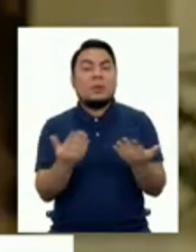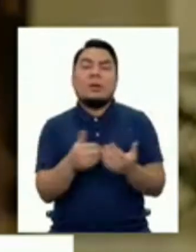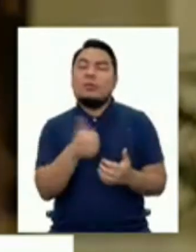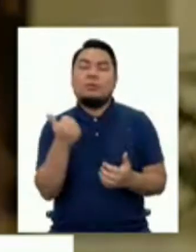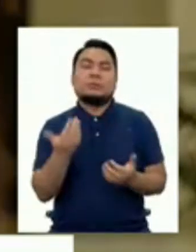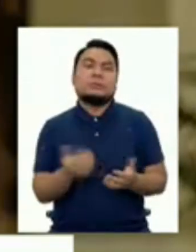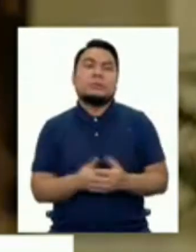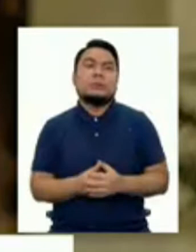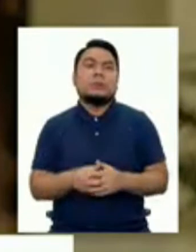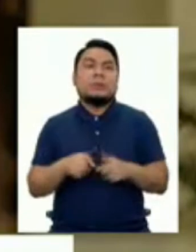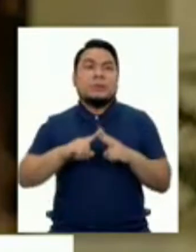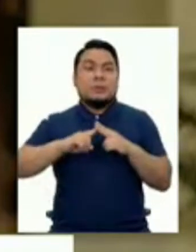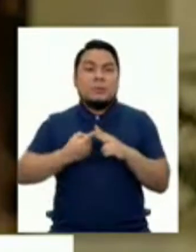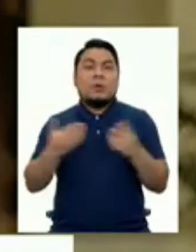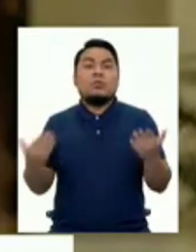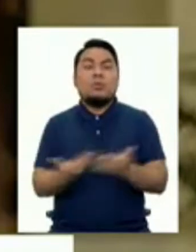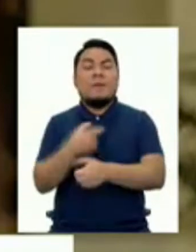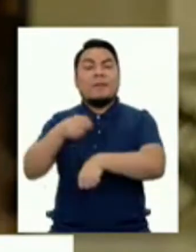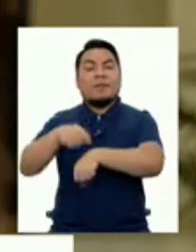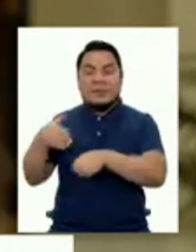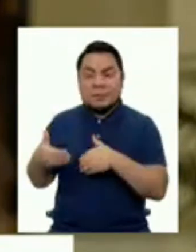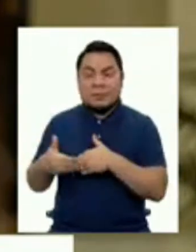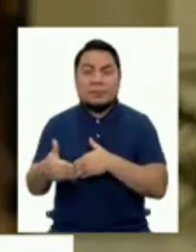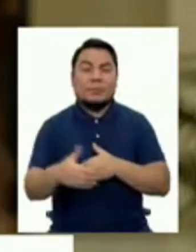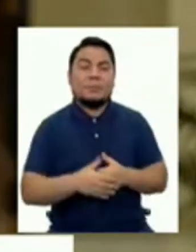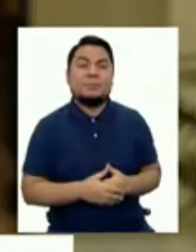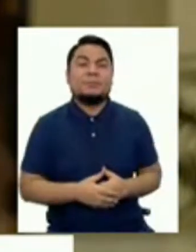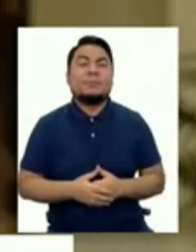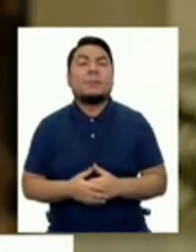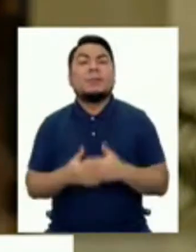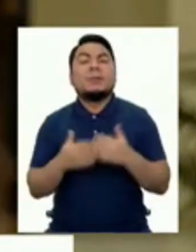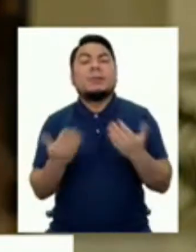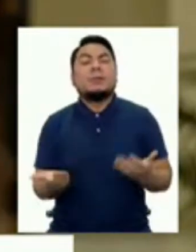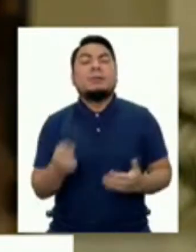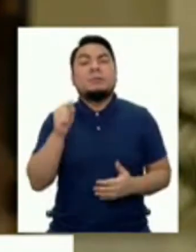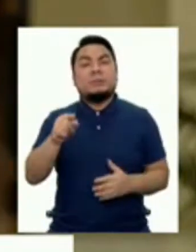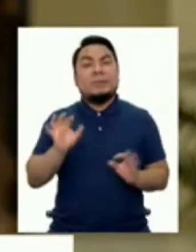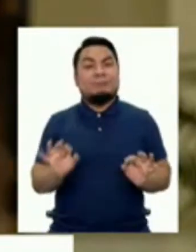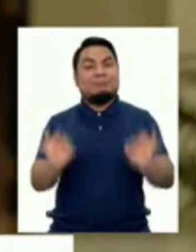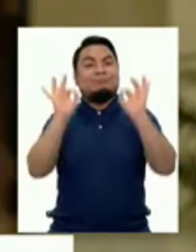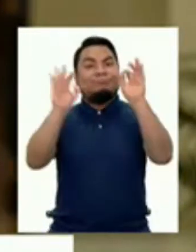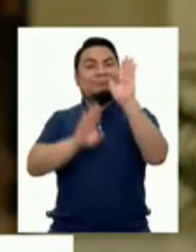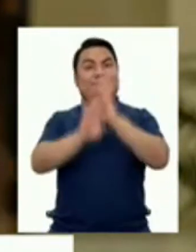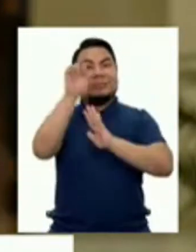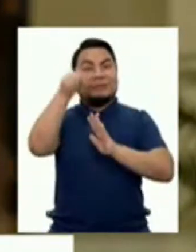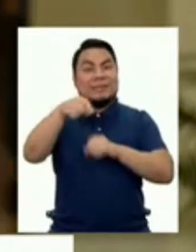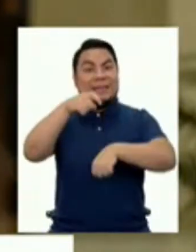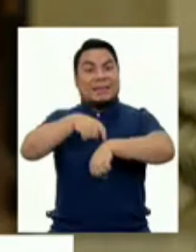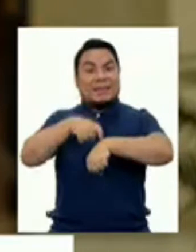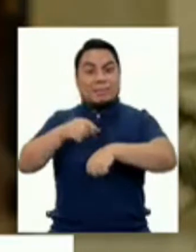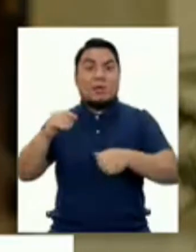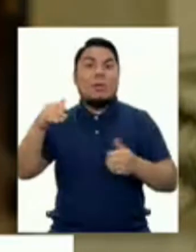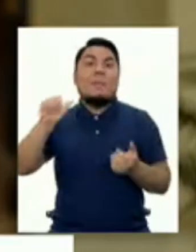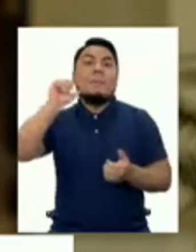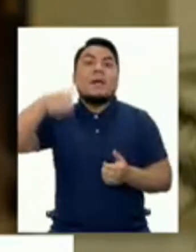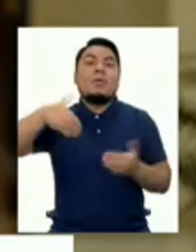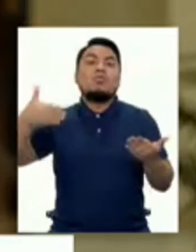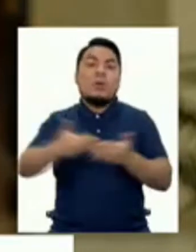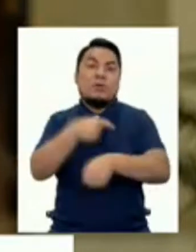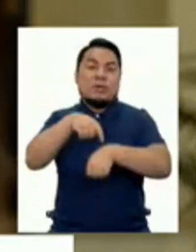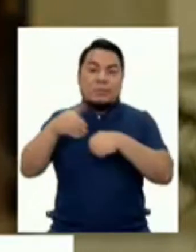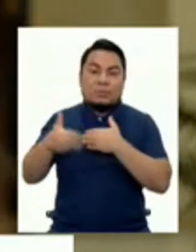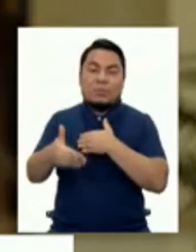que empezamos una nueva etapa y el éxito de esta etapa que empezamos el día de mañana depende de